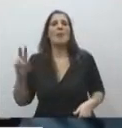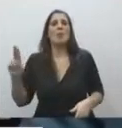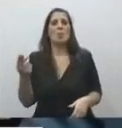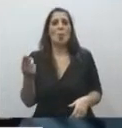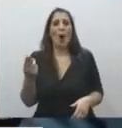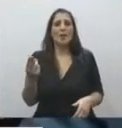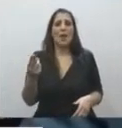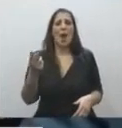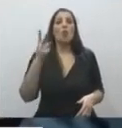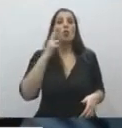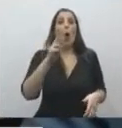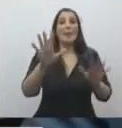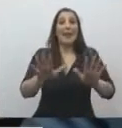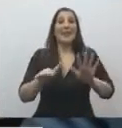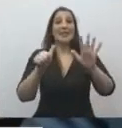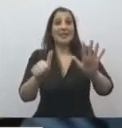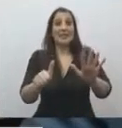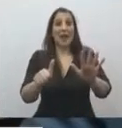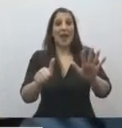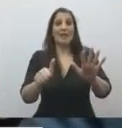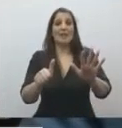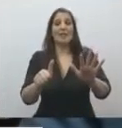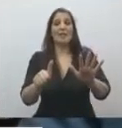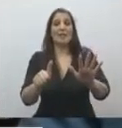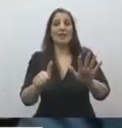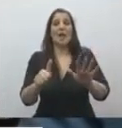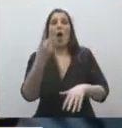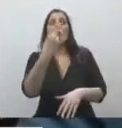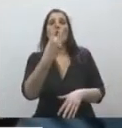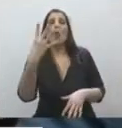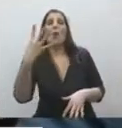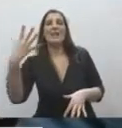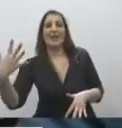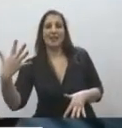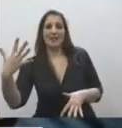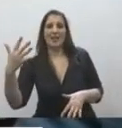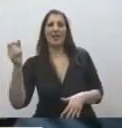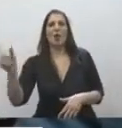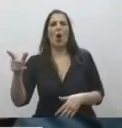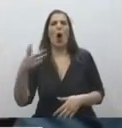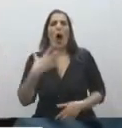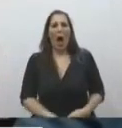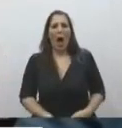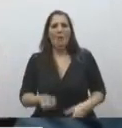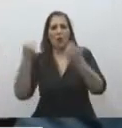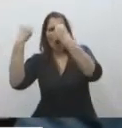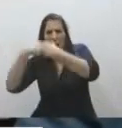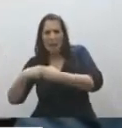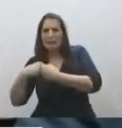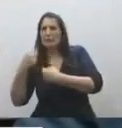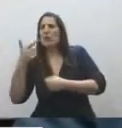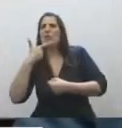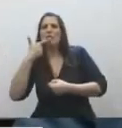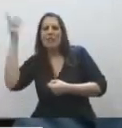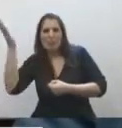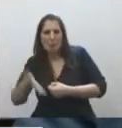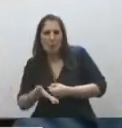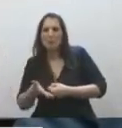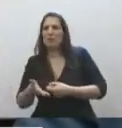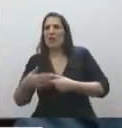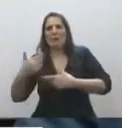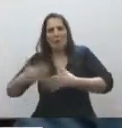distintas oportunidades que nos llame y demás, no lo hizo nunca, al contrario, me llamó diciendo que estaba muy contento de